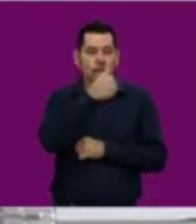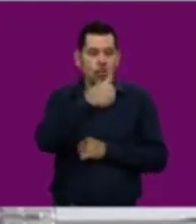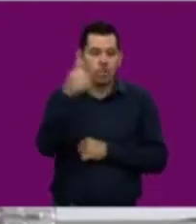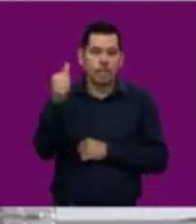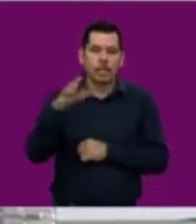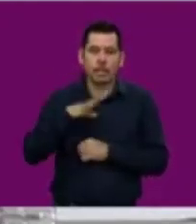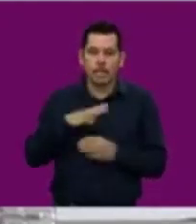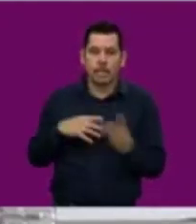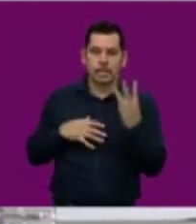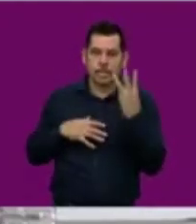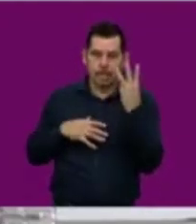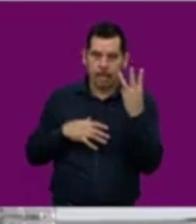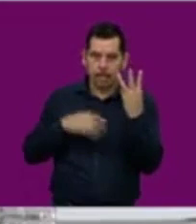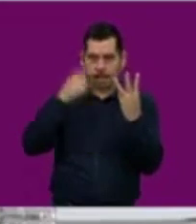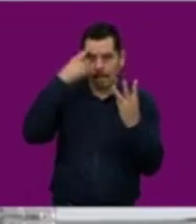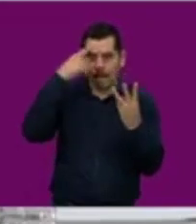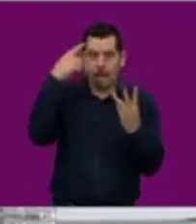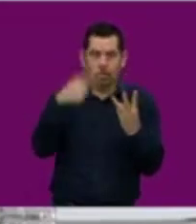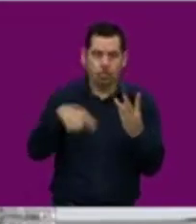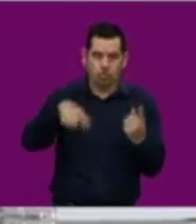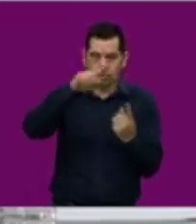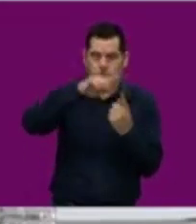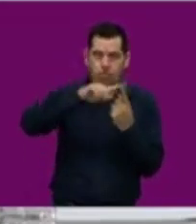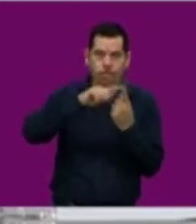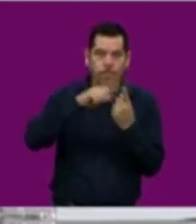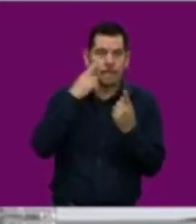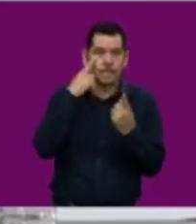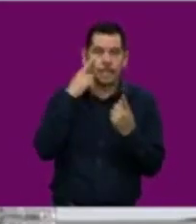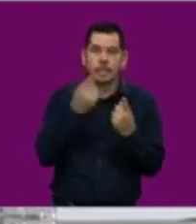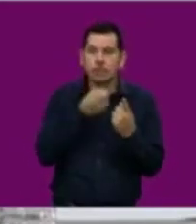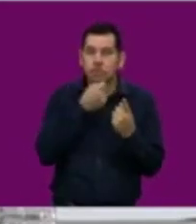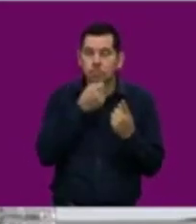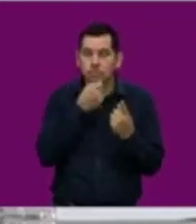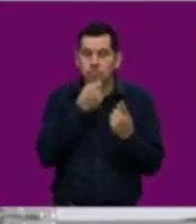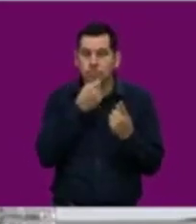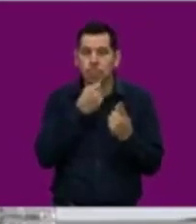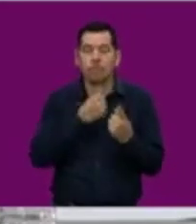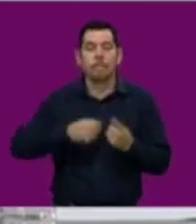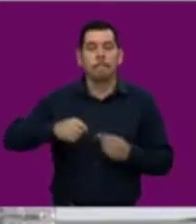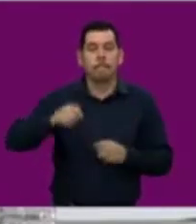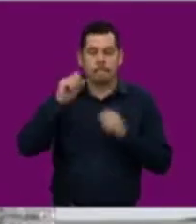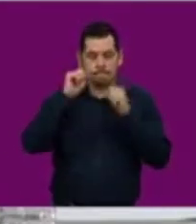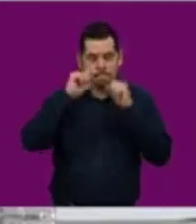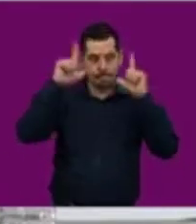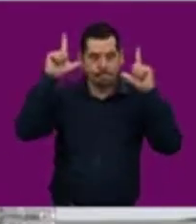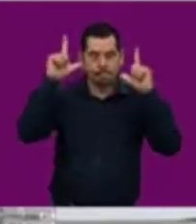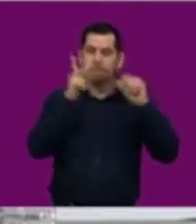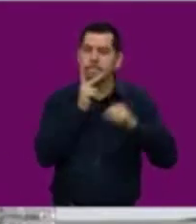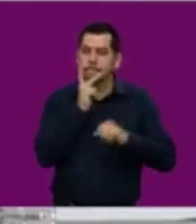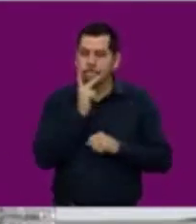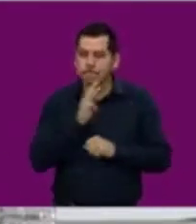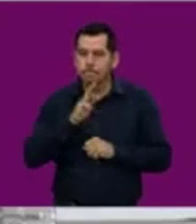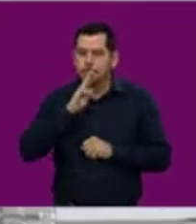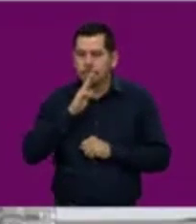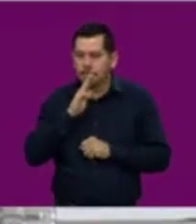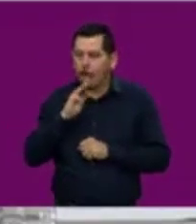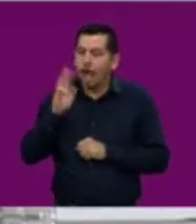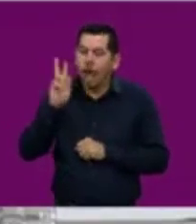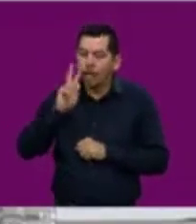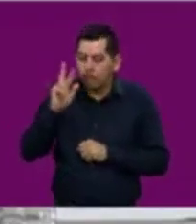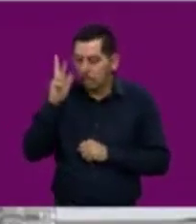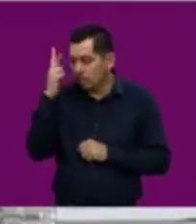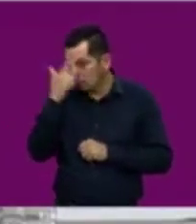uno y al levantarse el niño el papá nos hará favor de consultarle si tiene algún malestar